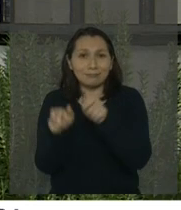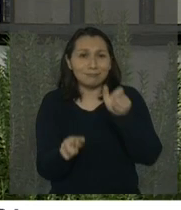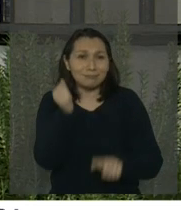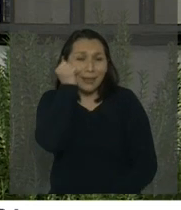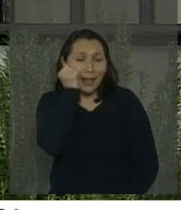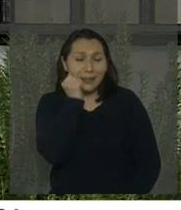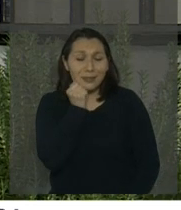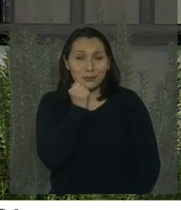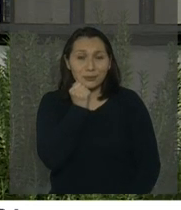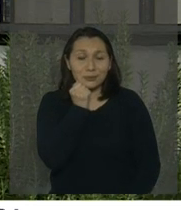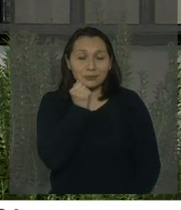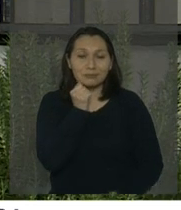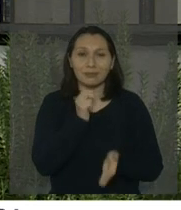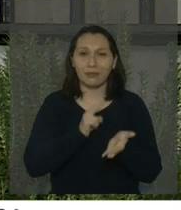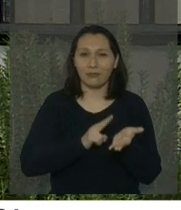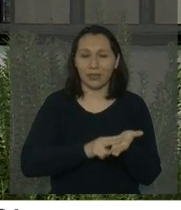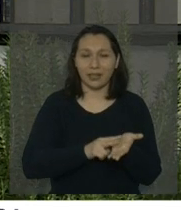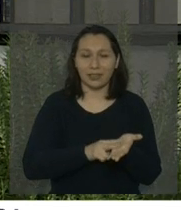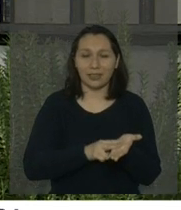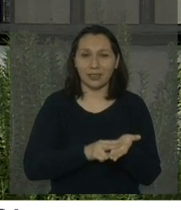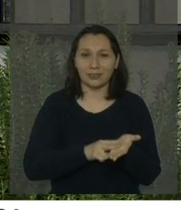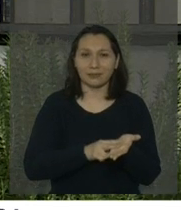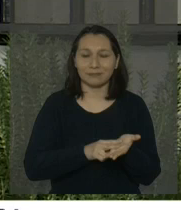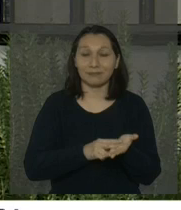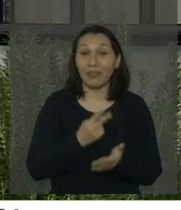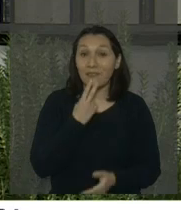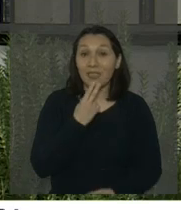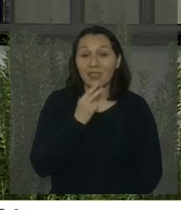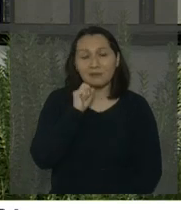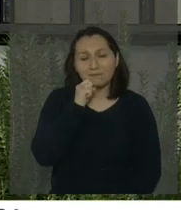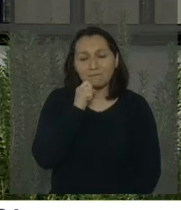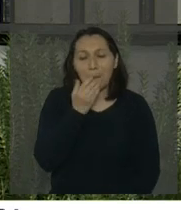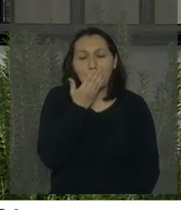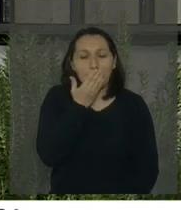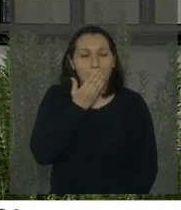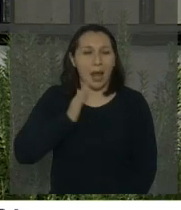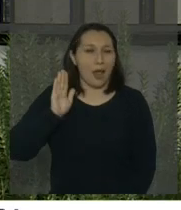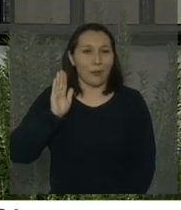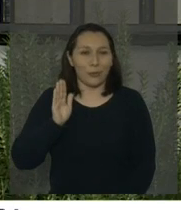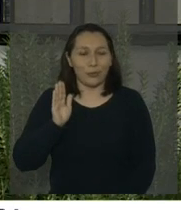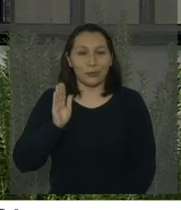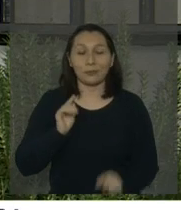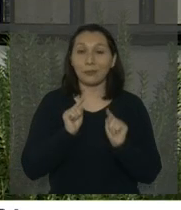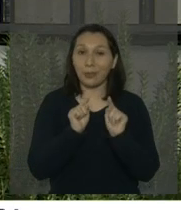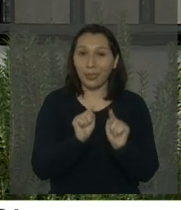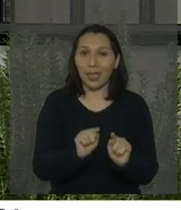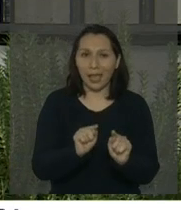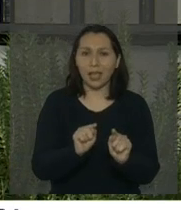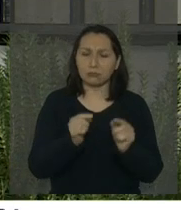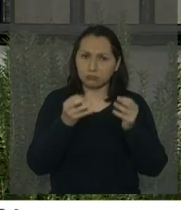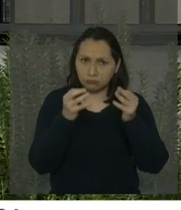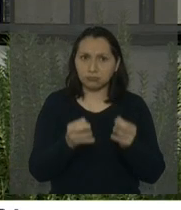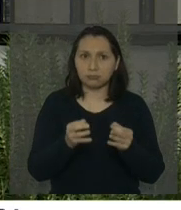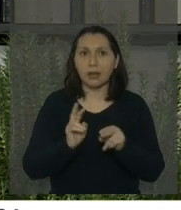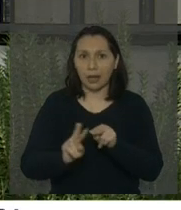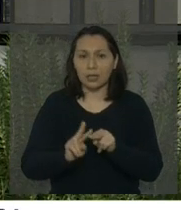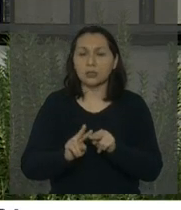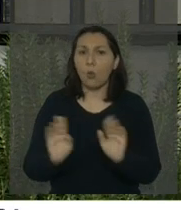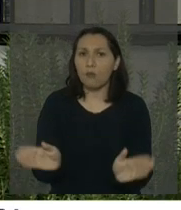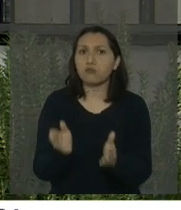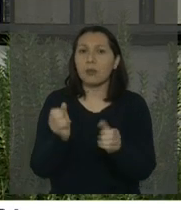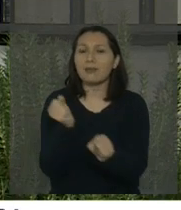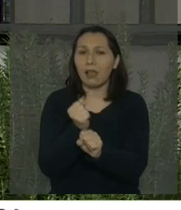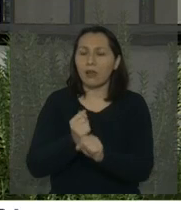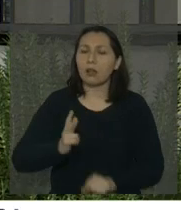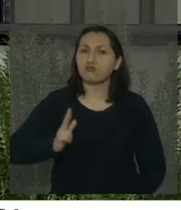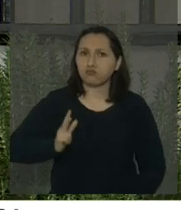queridos, la verdad es que la vida mejora. Y eso es una acción concreta de fomento al trabajo